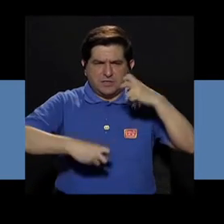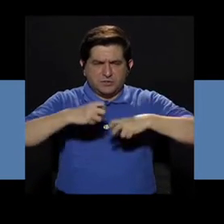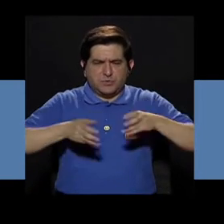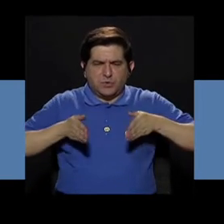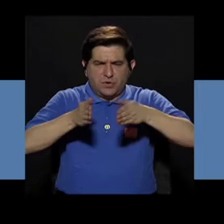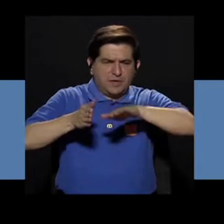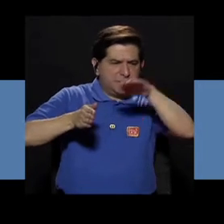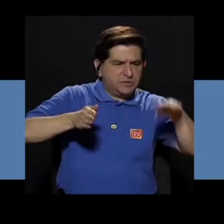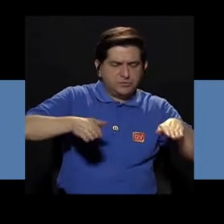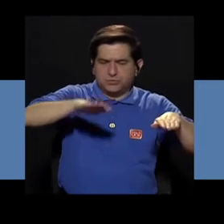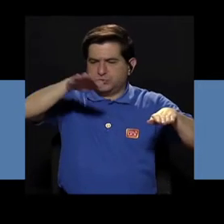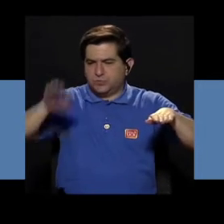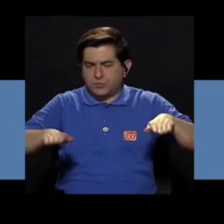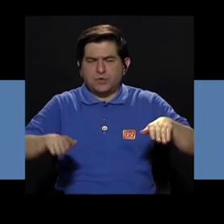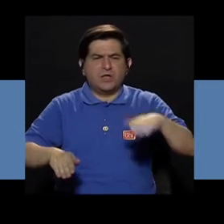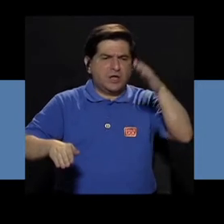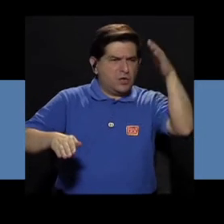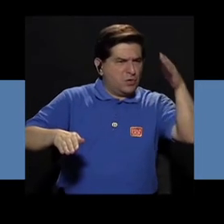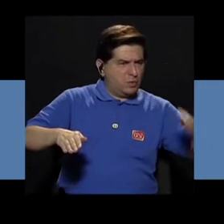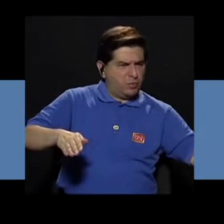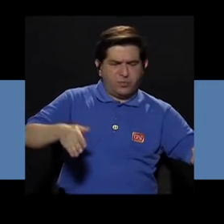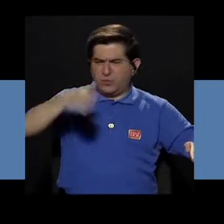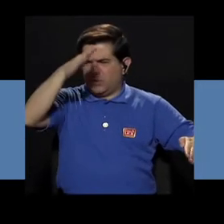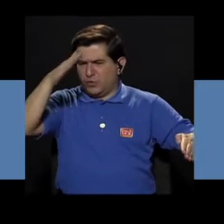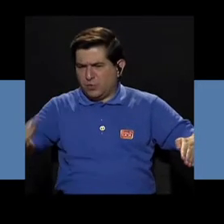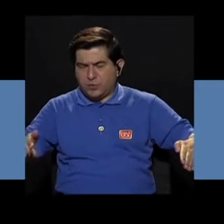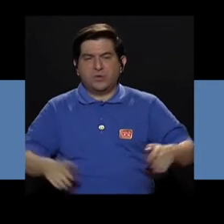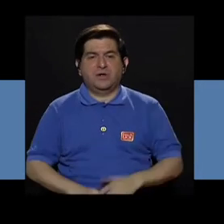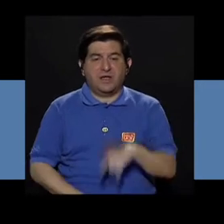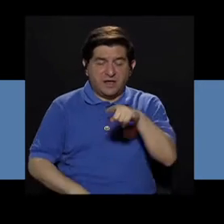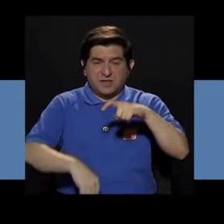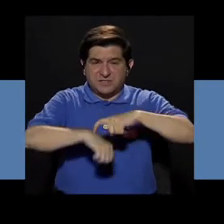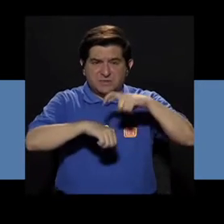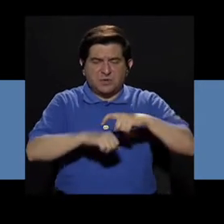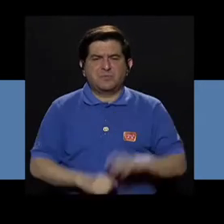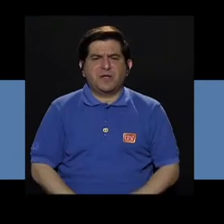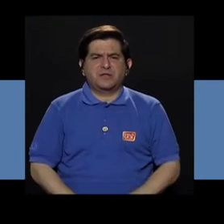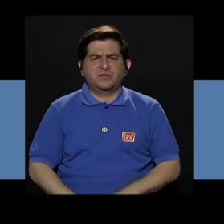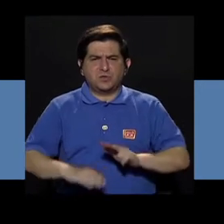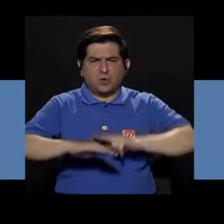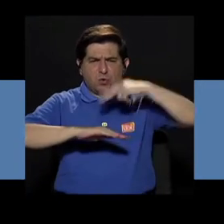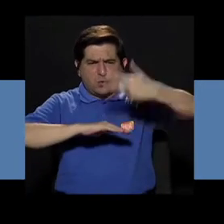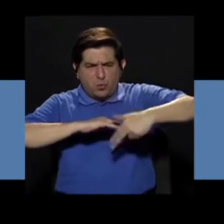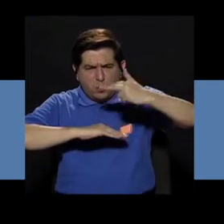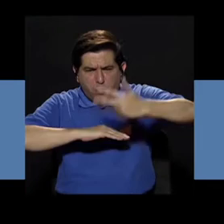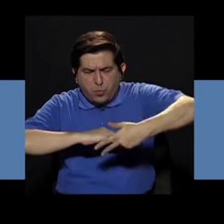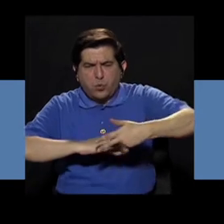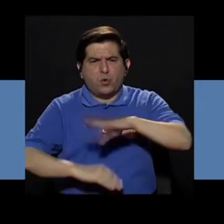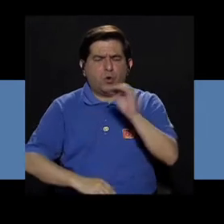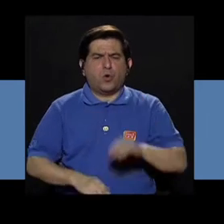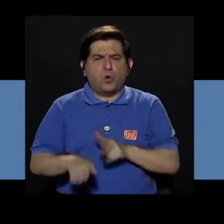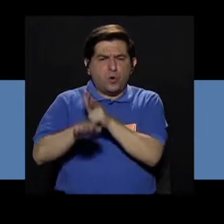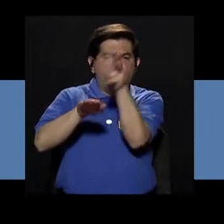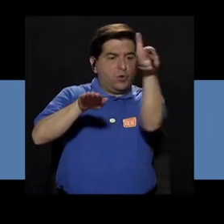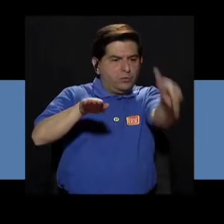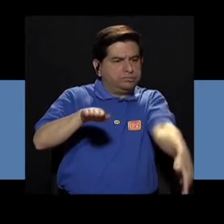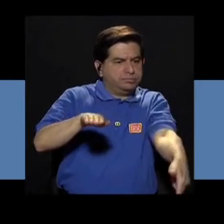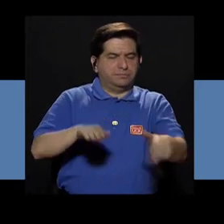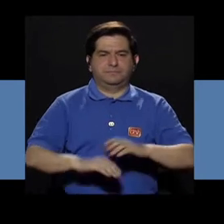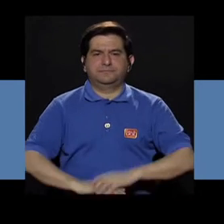los espaldones, entonces la gente, y hay muchos como guindos, entonces hubo mucho tipo de choques por vuelcos, por vehículos que se salieron de la